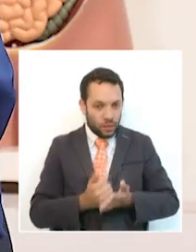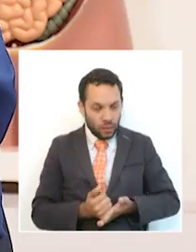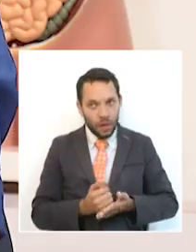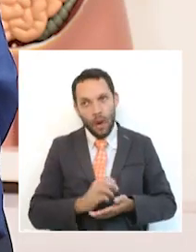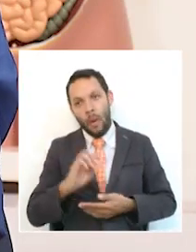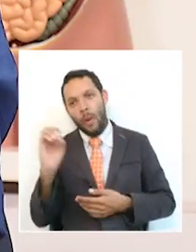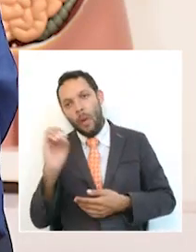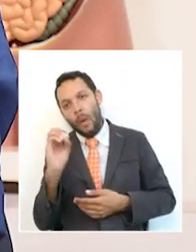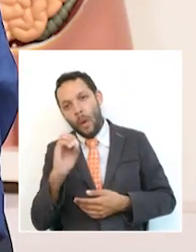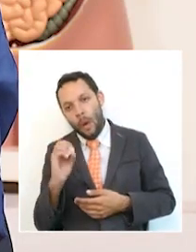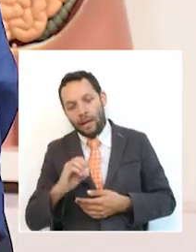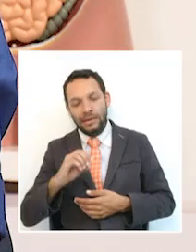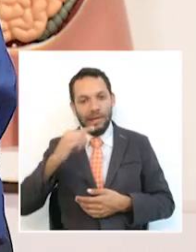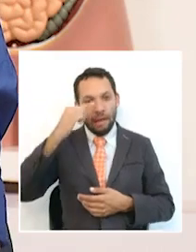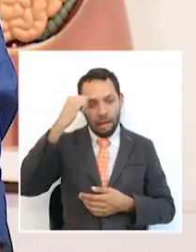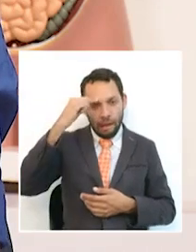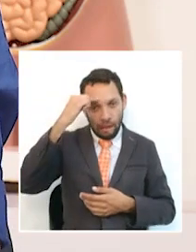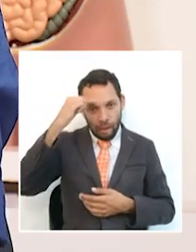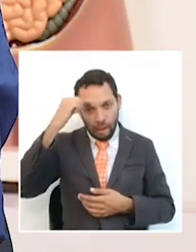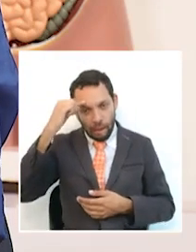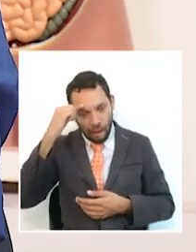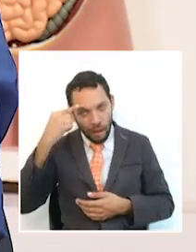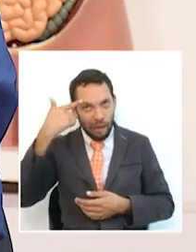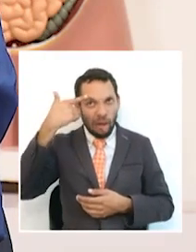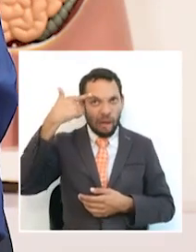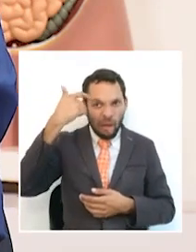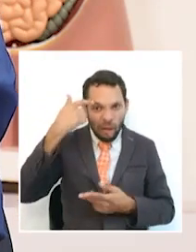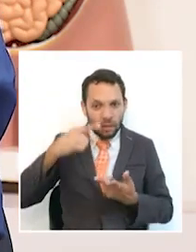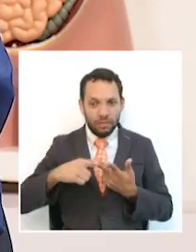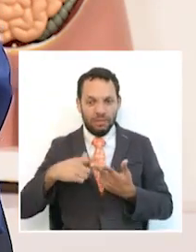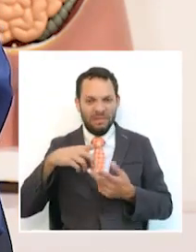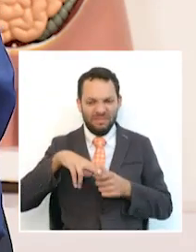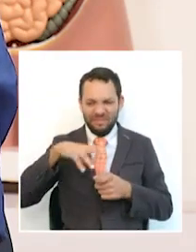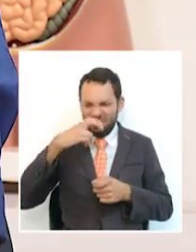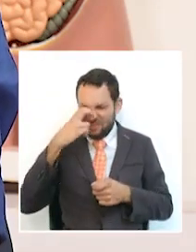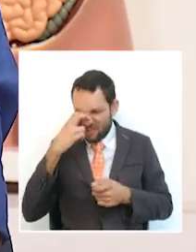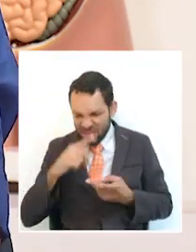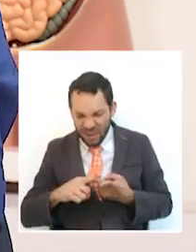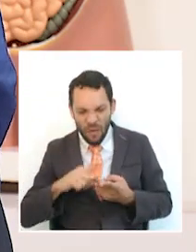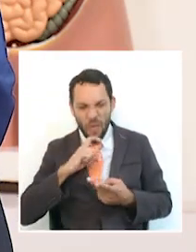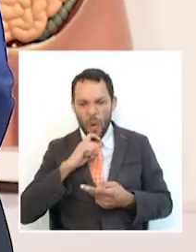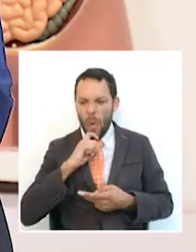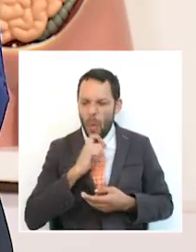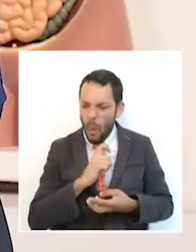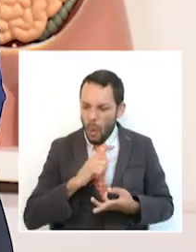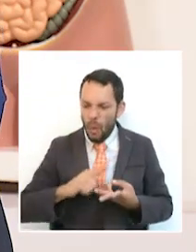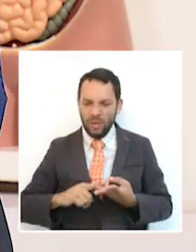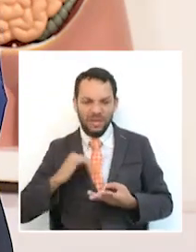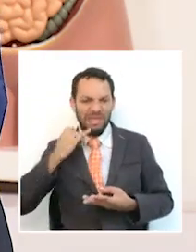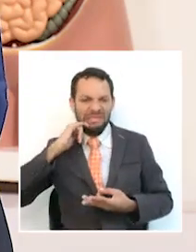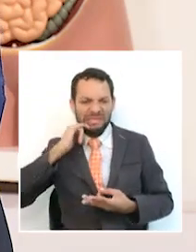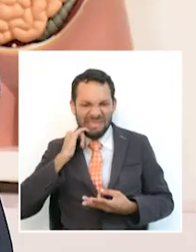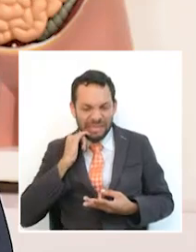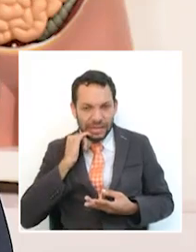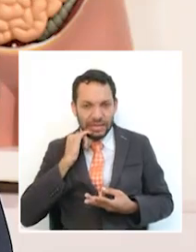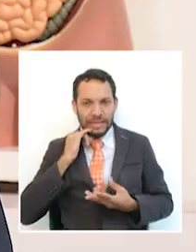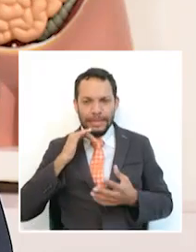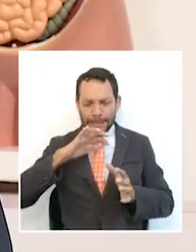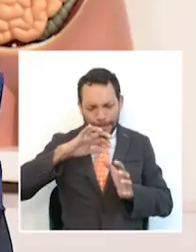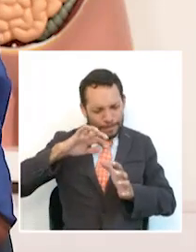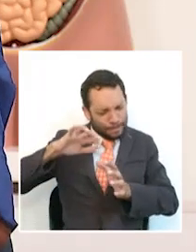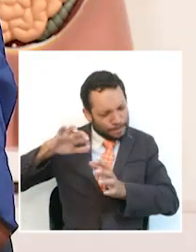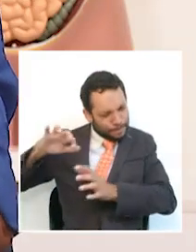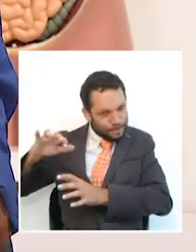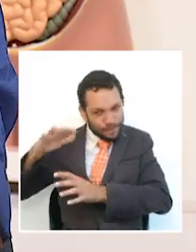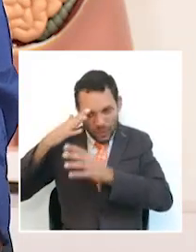oscuros sive de suicidio o de rabia de odio de envidia por eso es muy importante cambiar estos pensamientos e